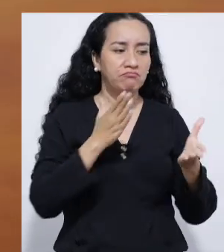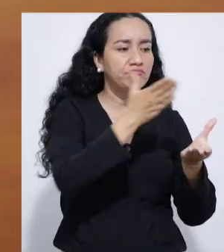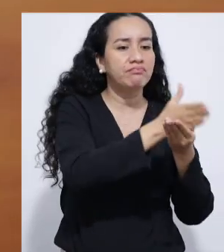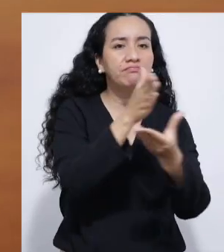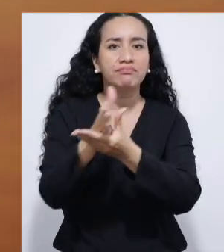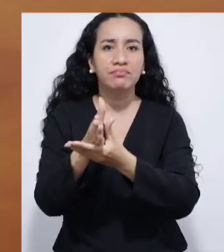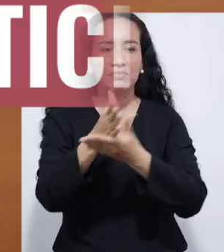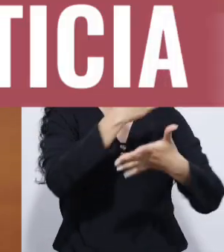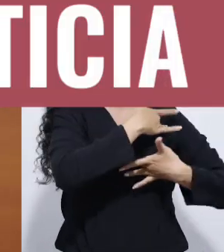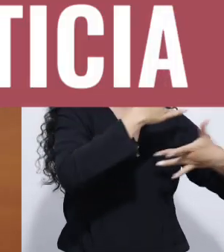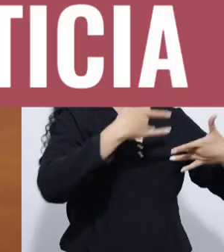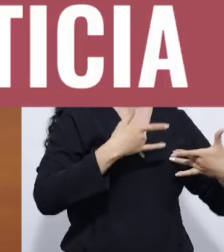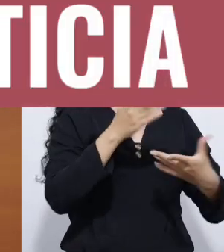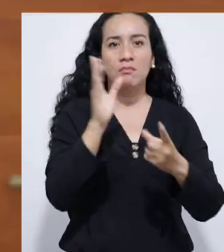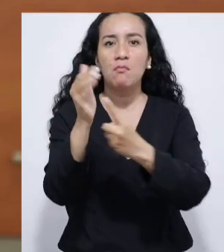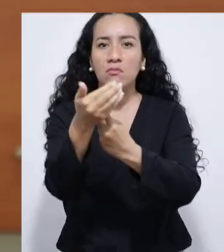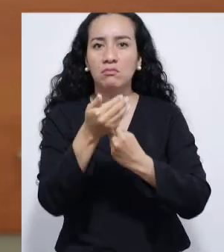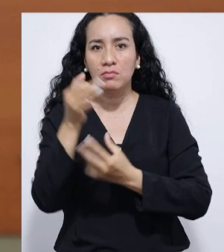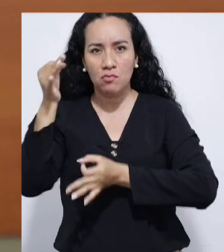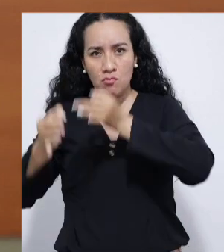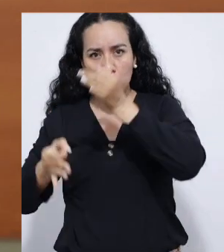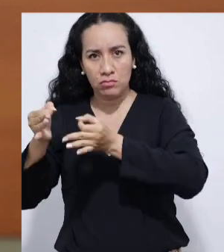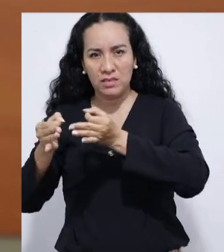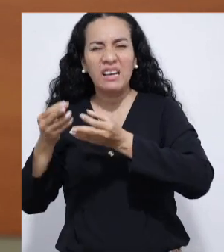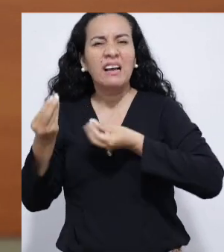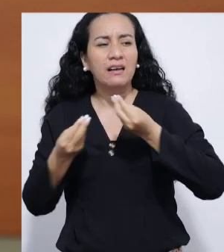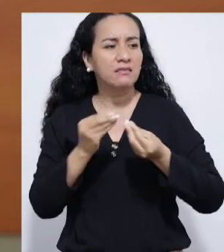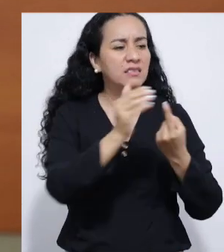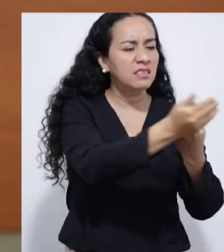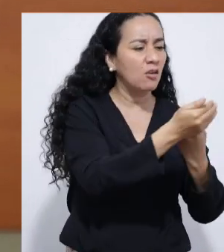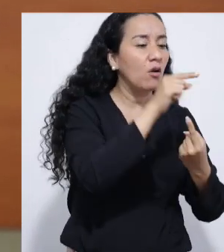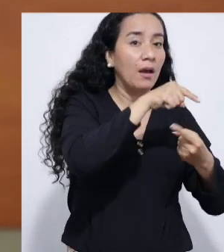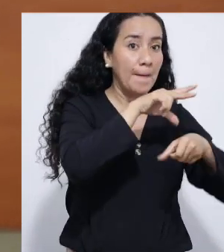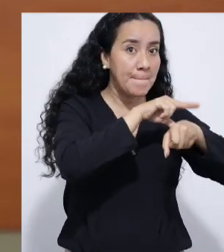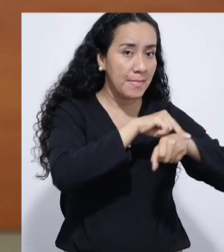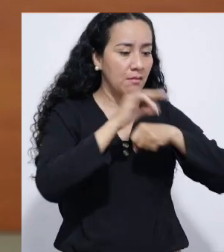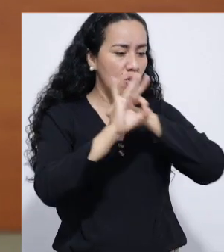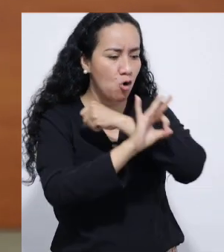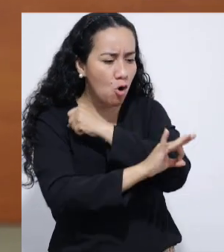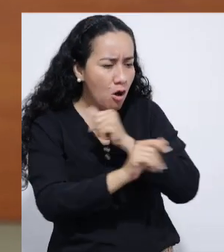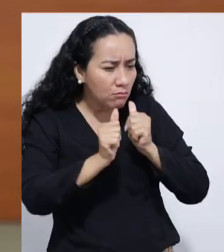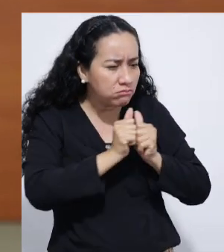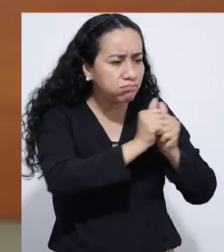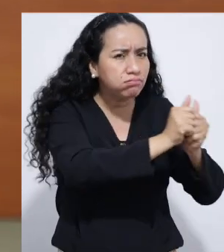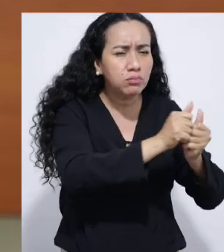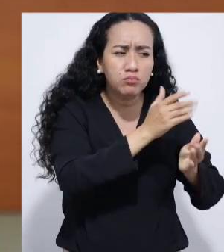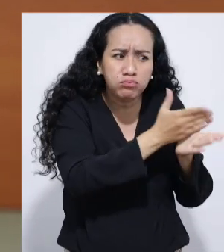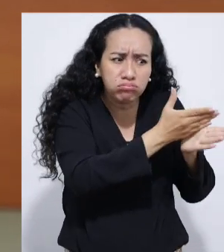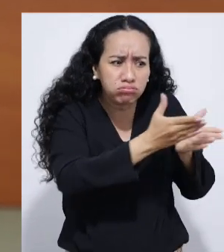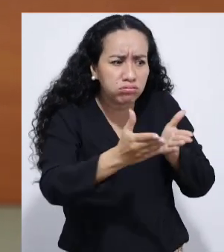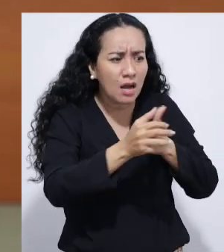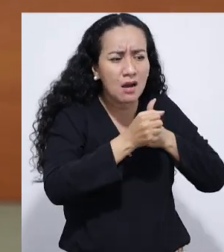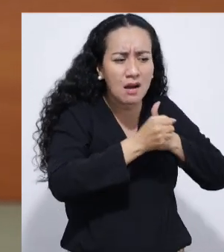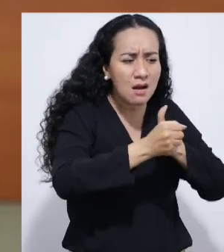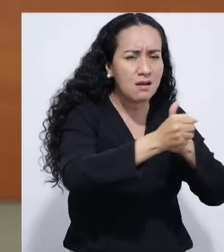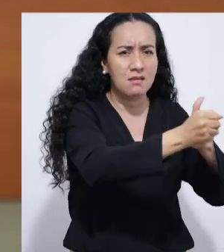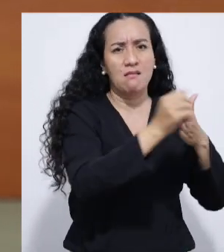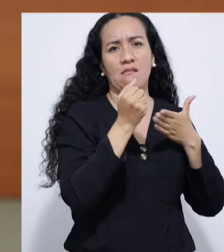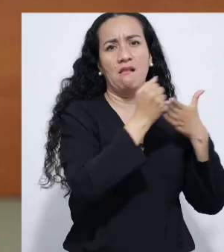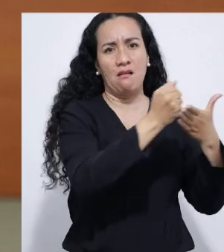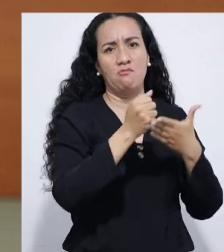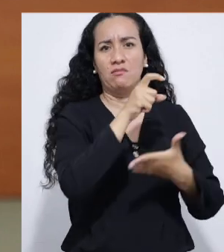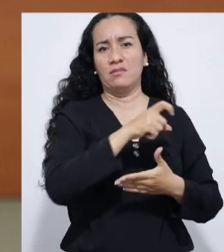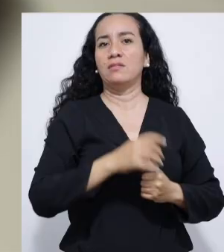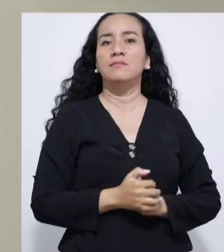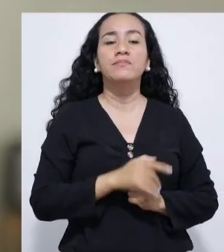sectores, salud, protección y justicia. En salud vas a encontrar atención médica, psicológica y todo un tratamiento profiláctico si